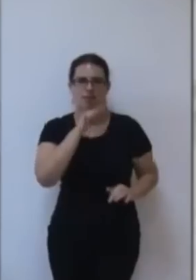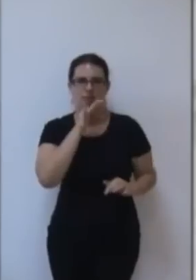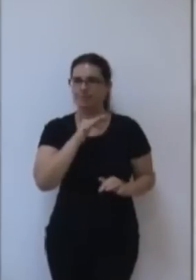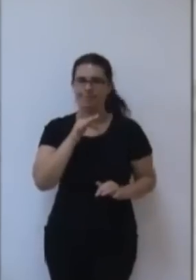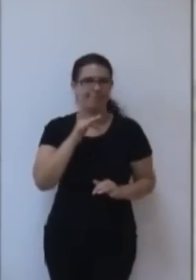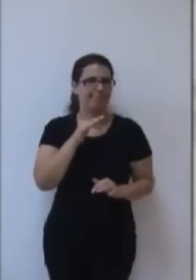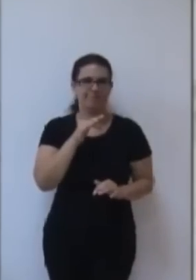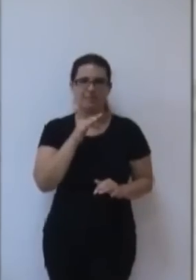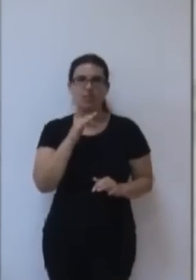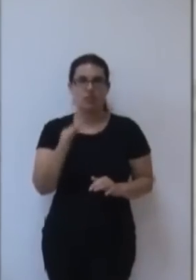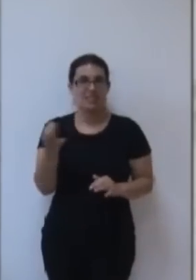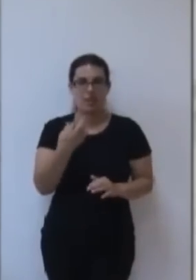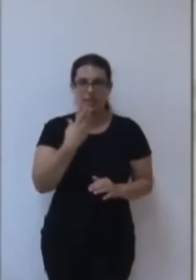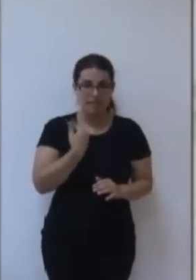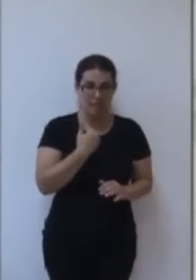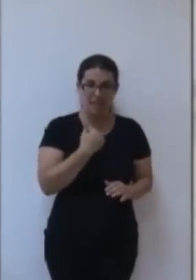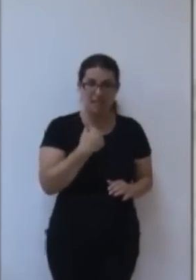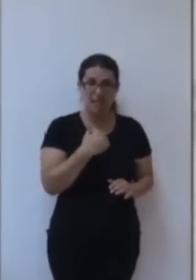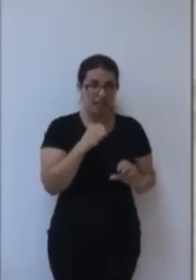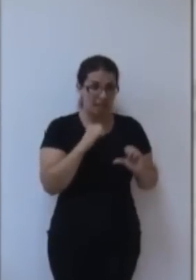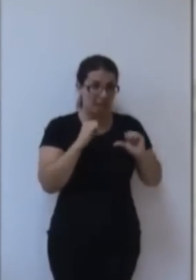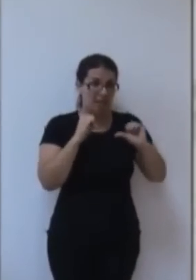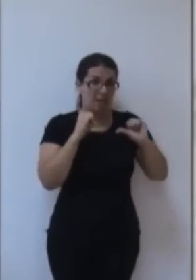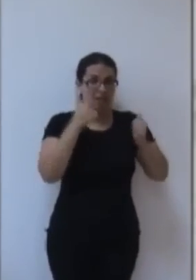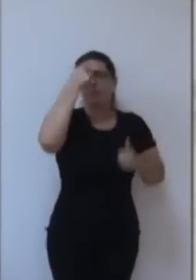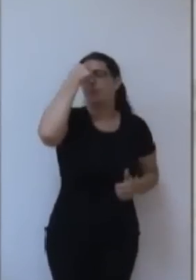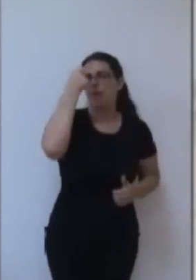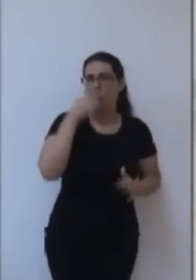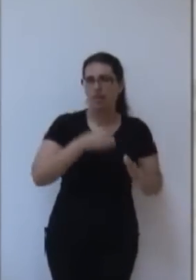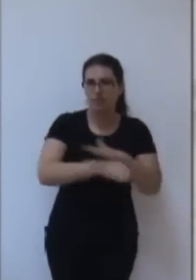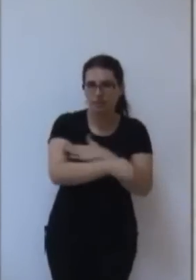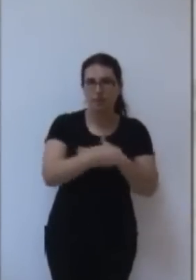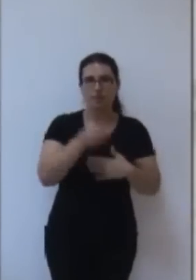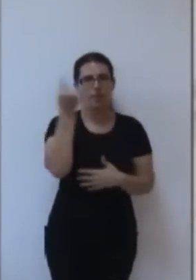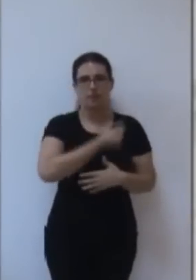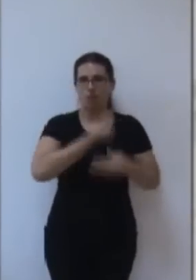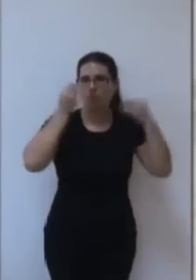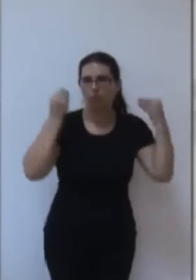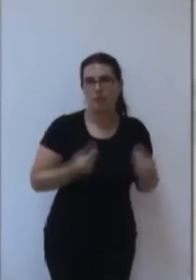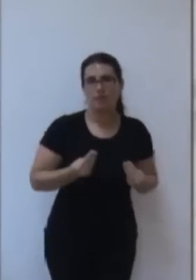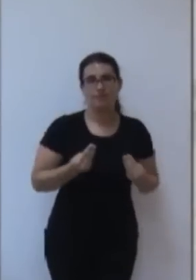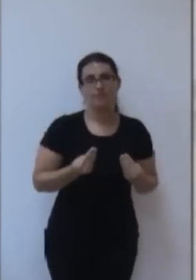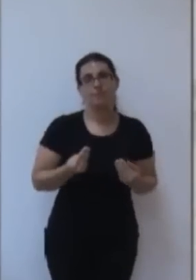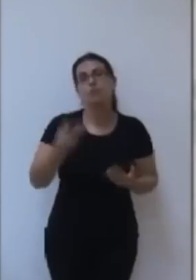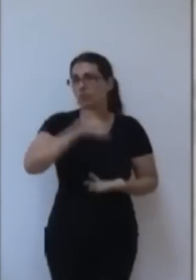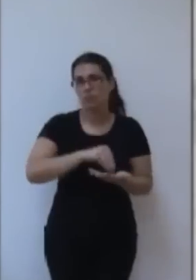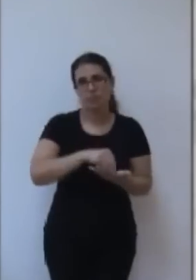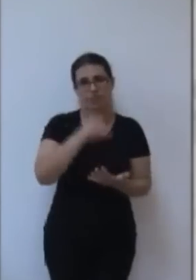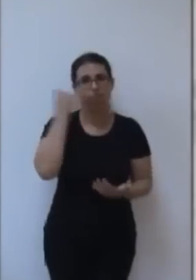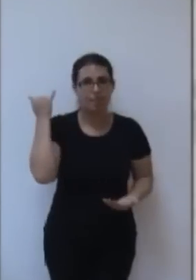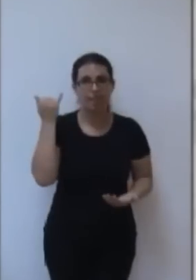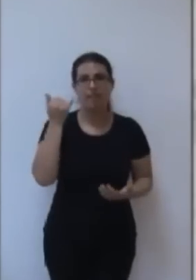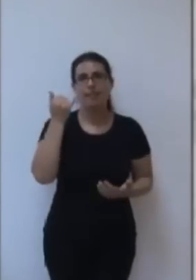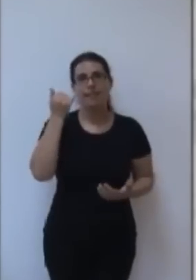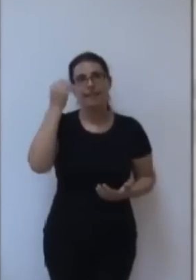en el origen que las cosas sean accesibles, y que quizás por eso, como no se plantean siempre así, pues es por lo que no siempre se cuentan con